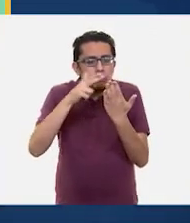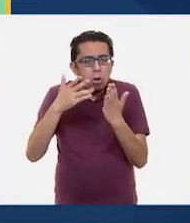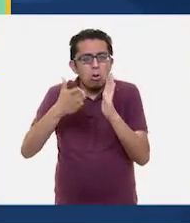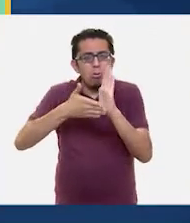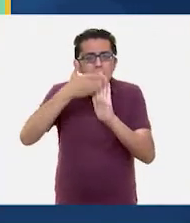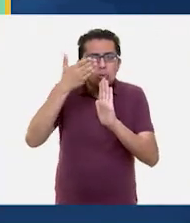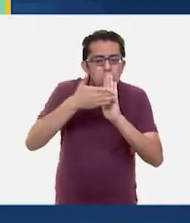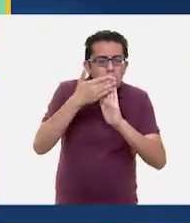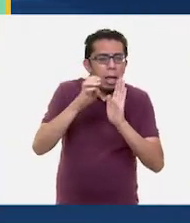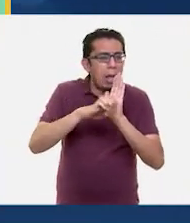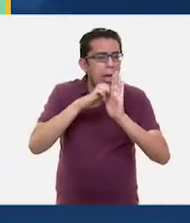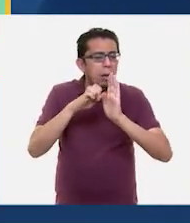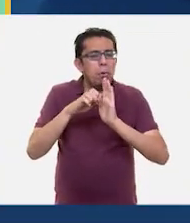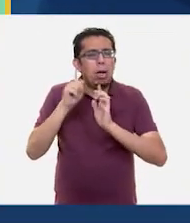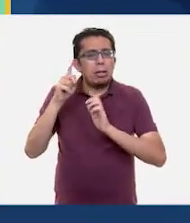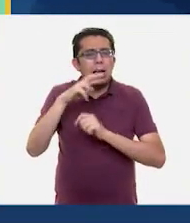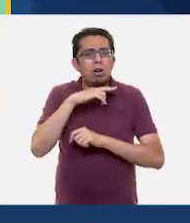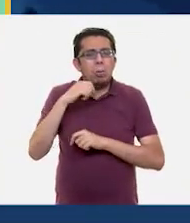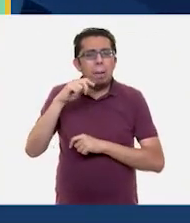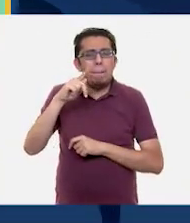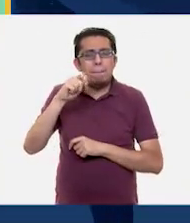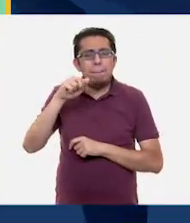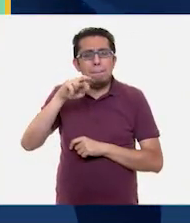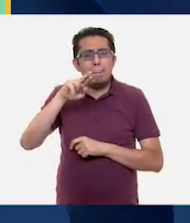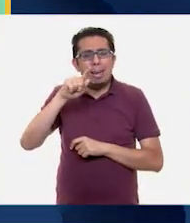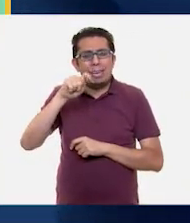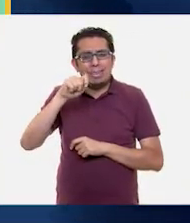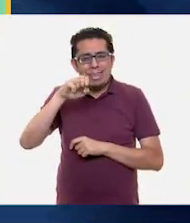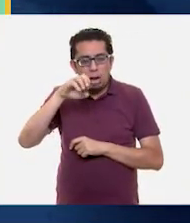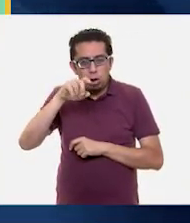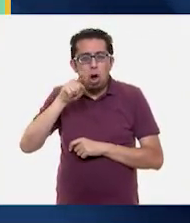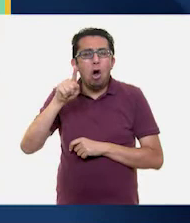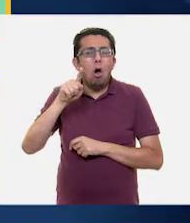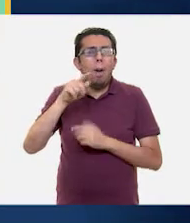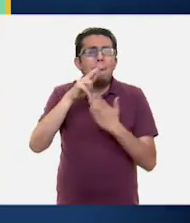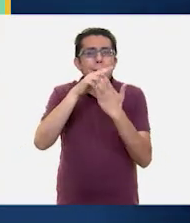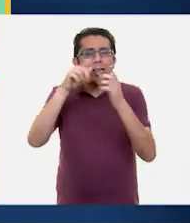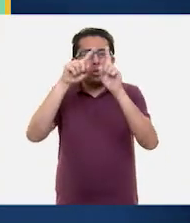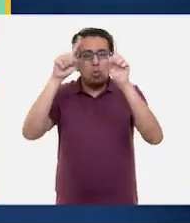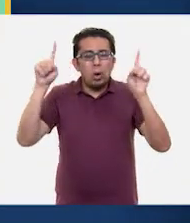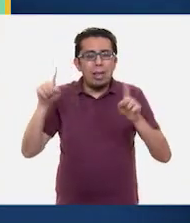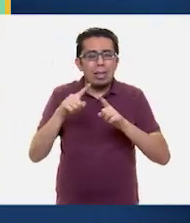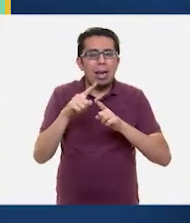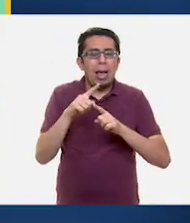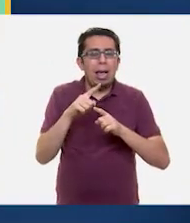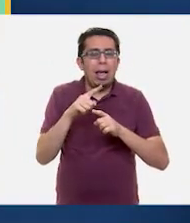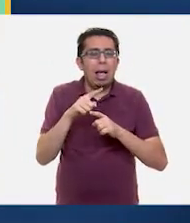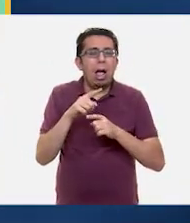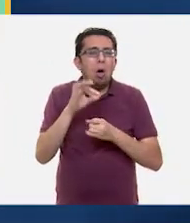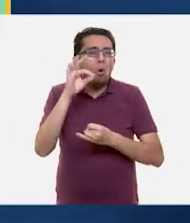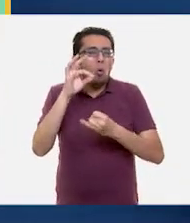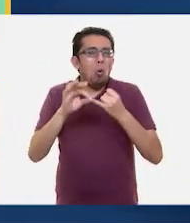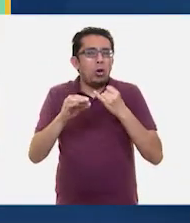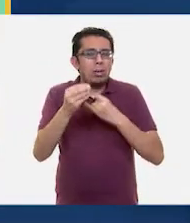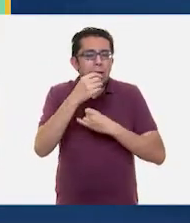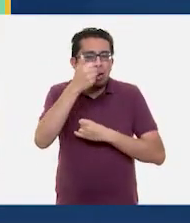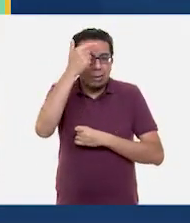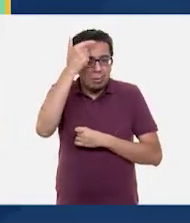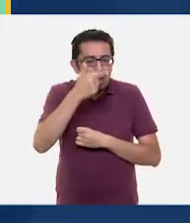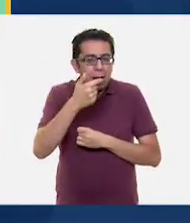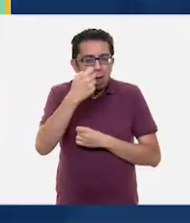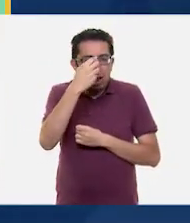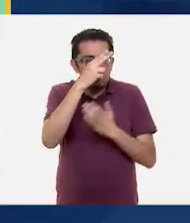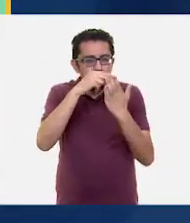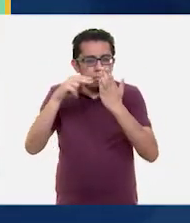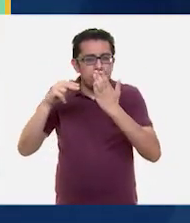el Partenón en Roma o en la pintura de la Última Cena de Leonardo da Vinci. En varias clases de Aprende en